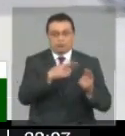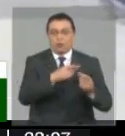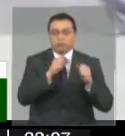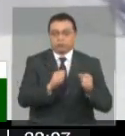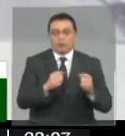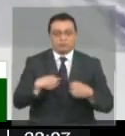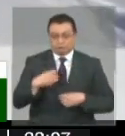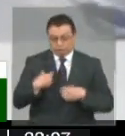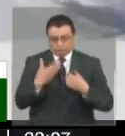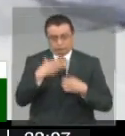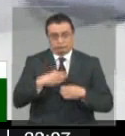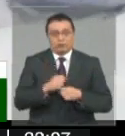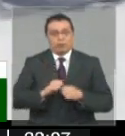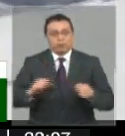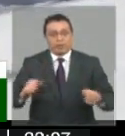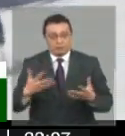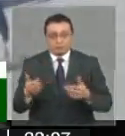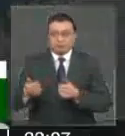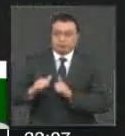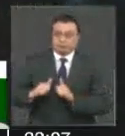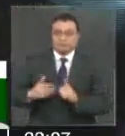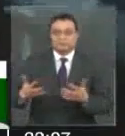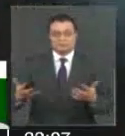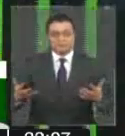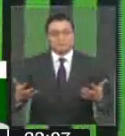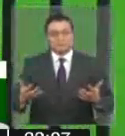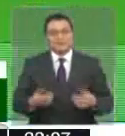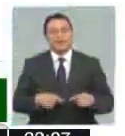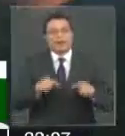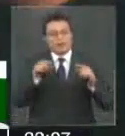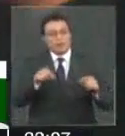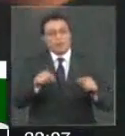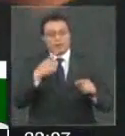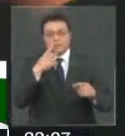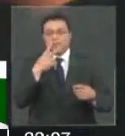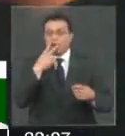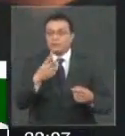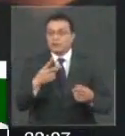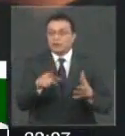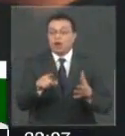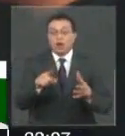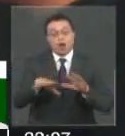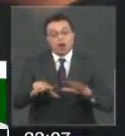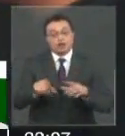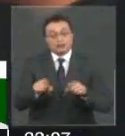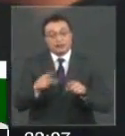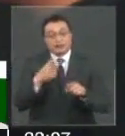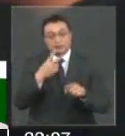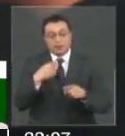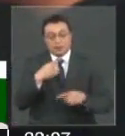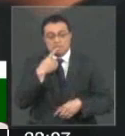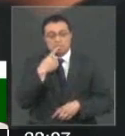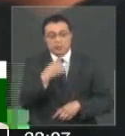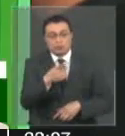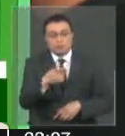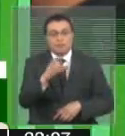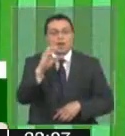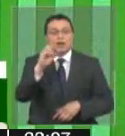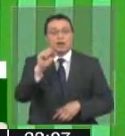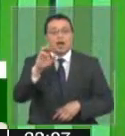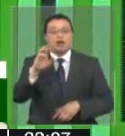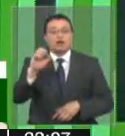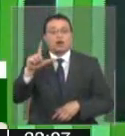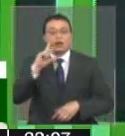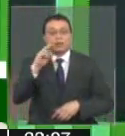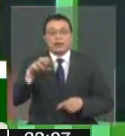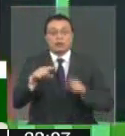ti, Nicolás. Bueno, ya veíamos algo de eso, pero quiero preguntarte, a ti, Carito, no toda la